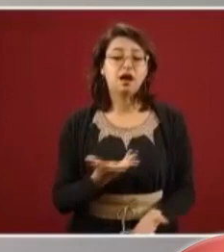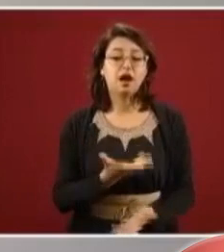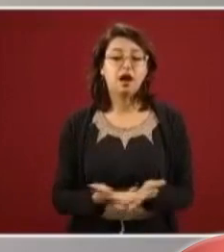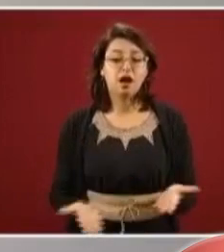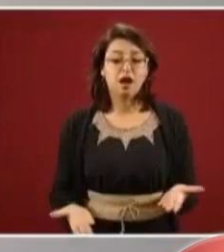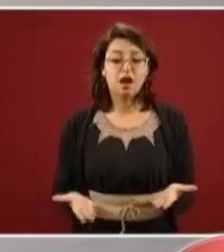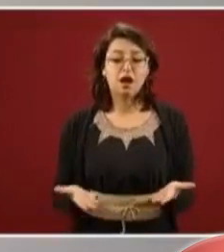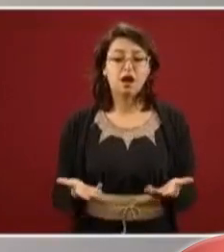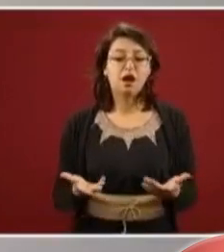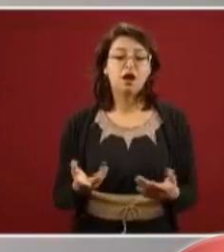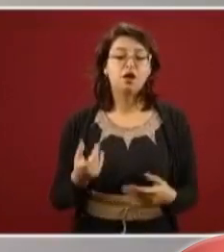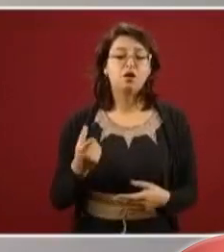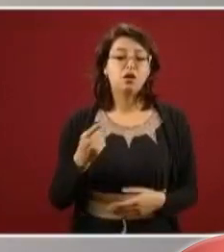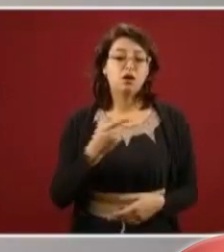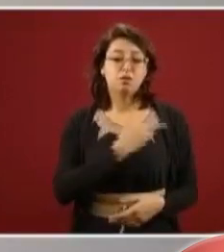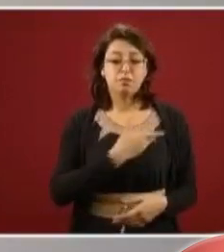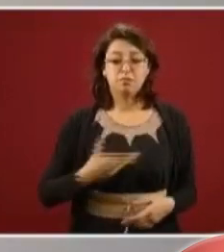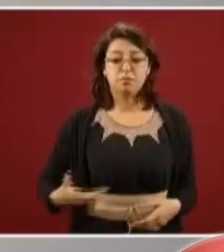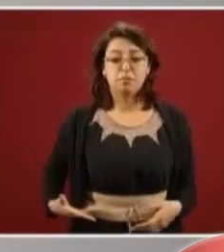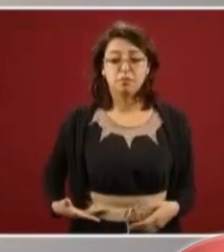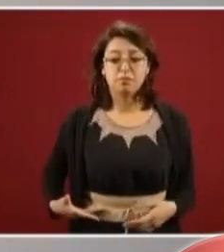corresponde al Ejecutivo